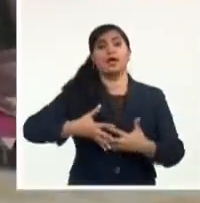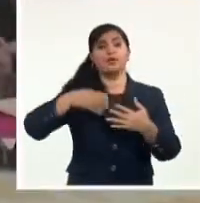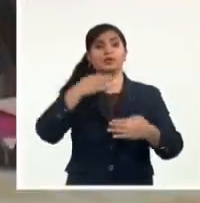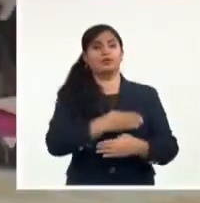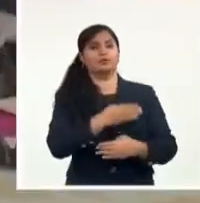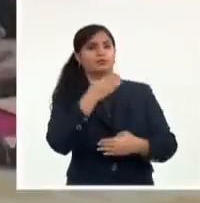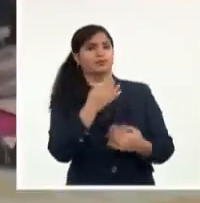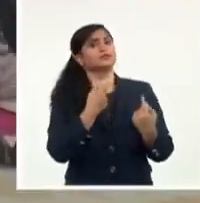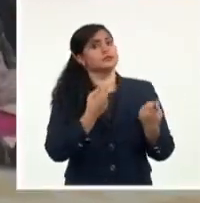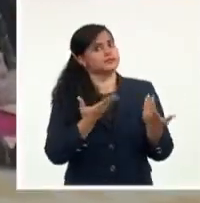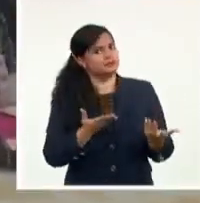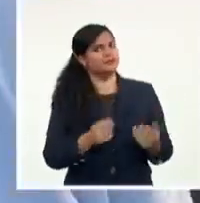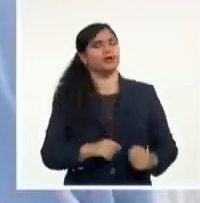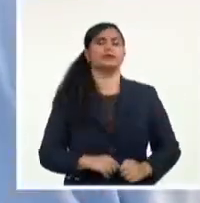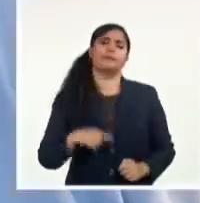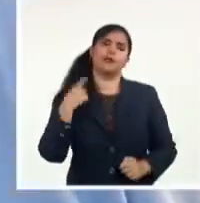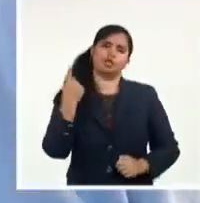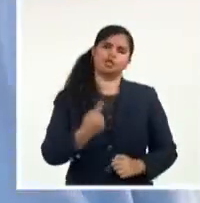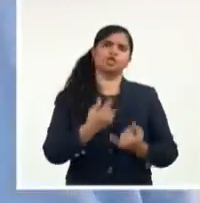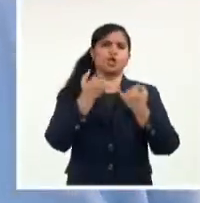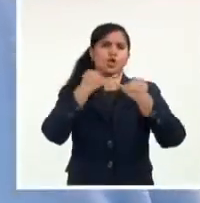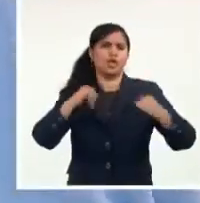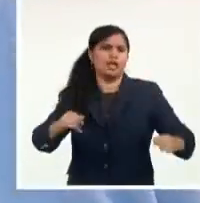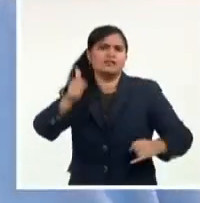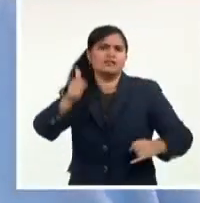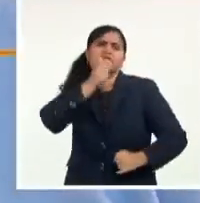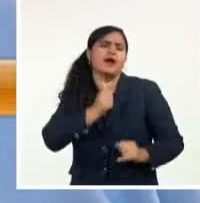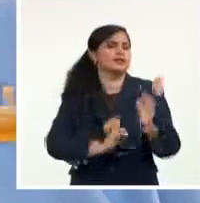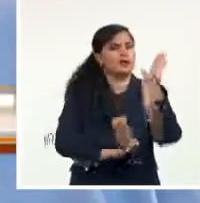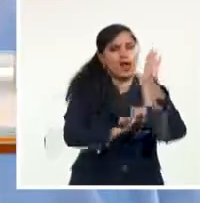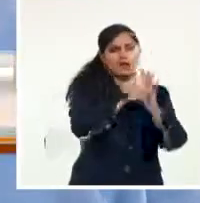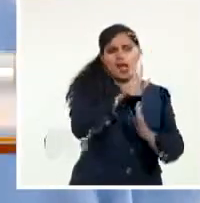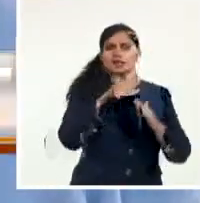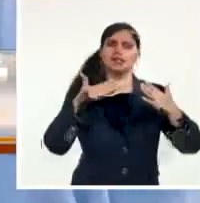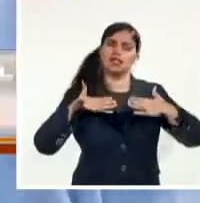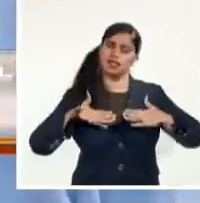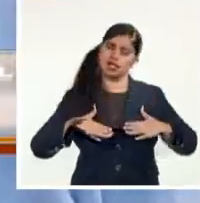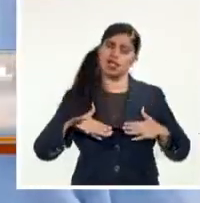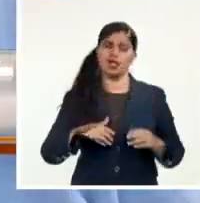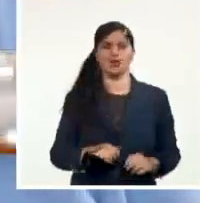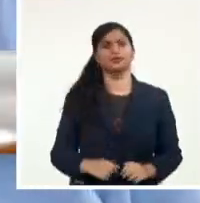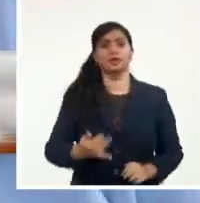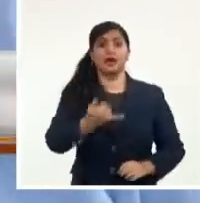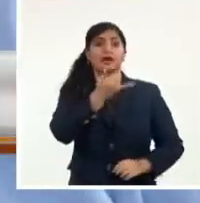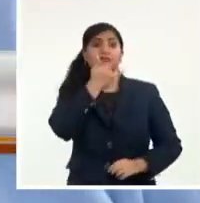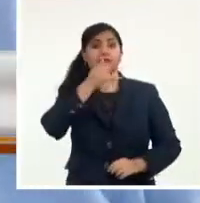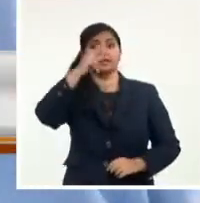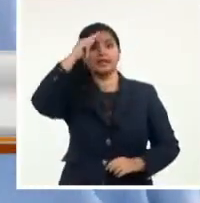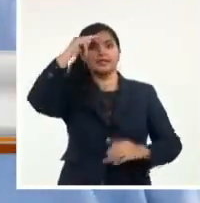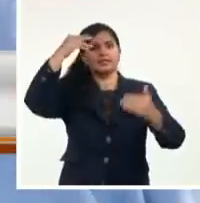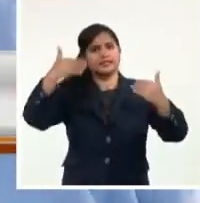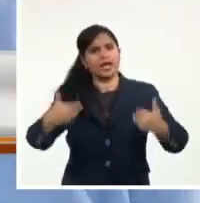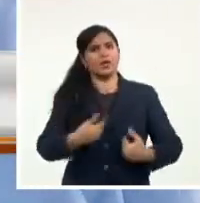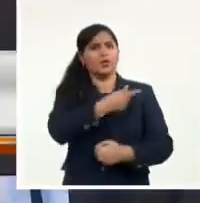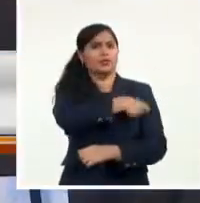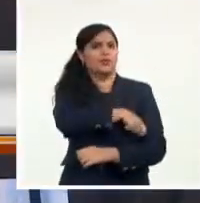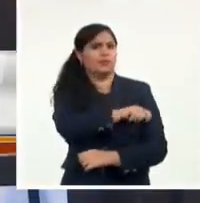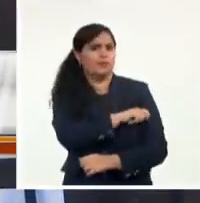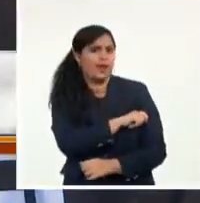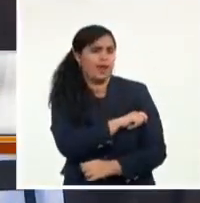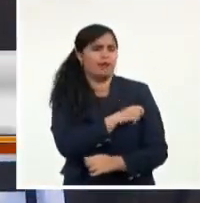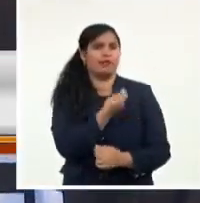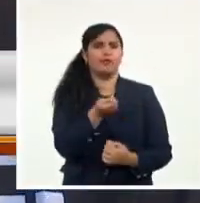la isla. No solamente daña a las personas en Cuba, sino que también ocasiona problemas en Estados